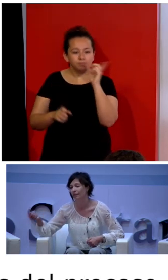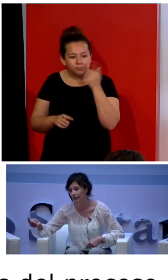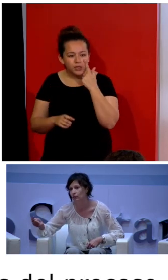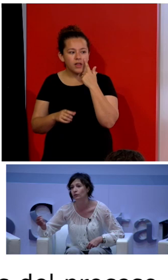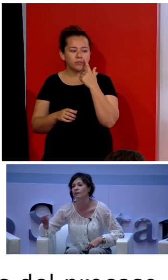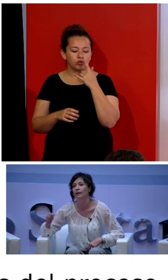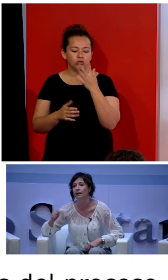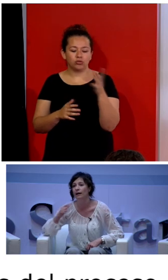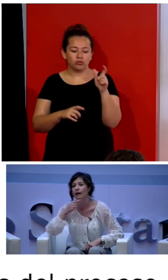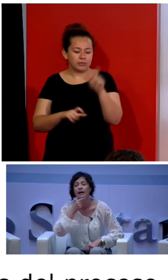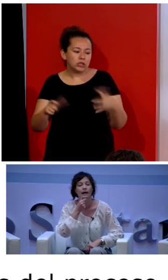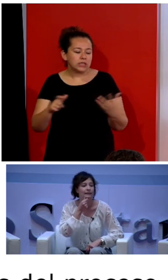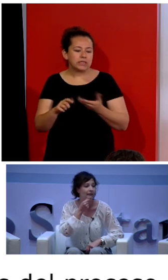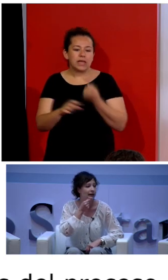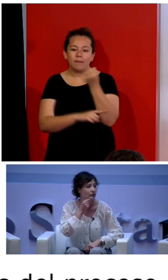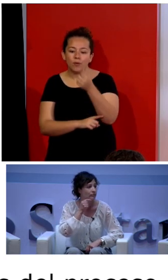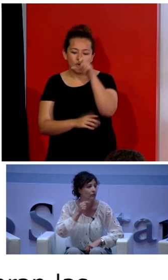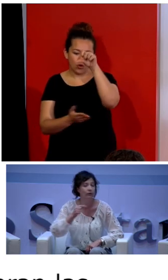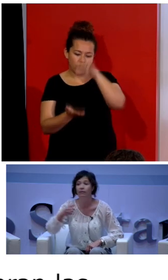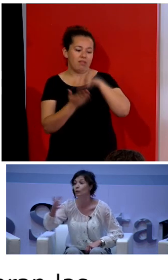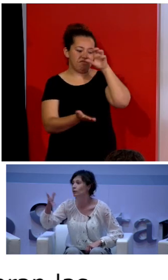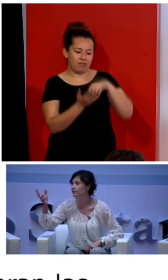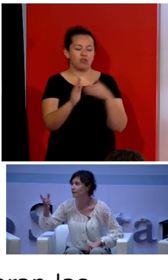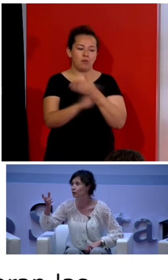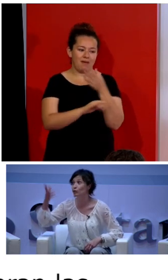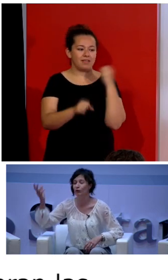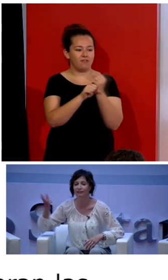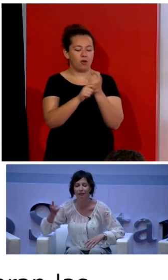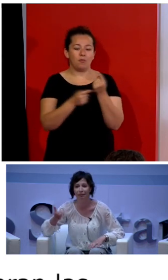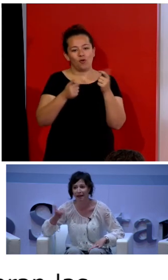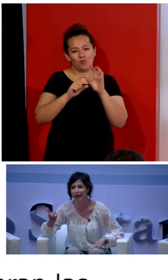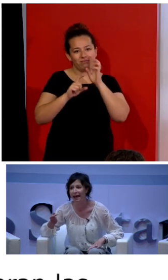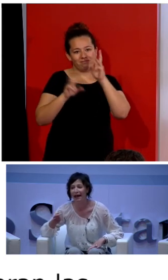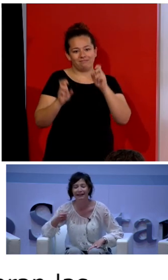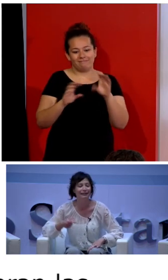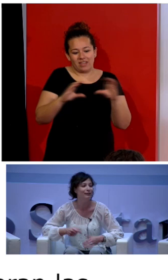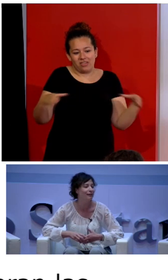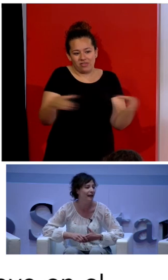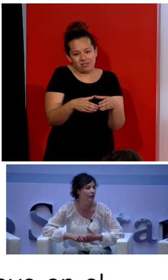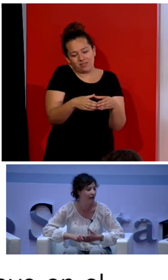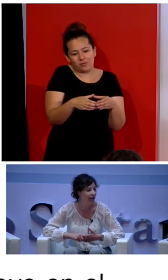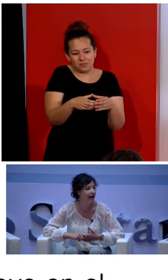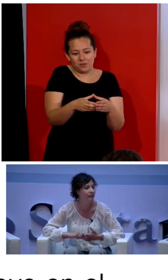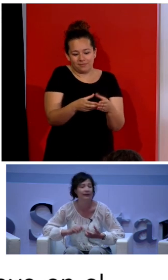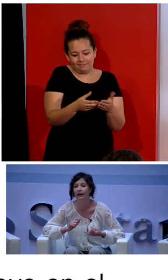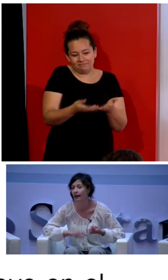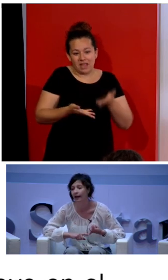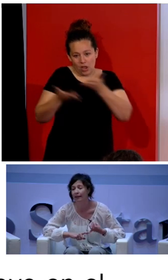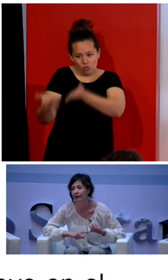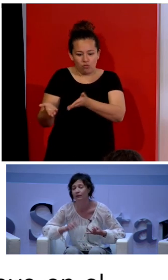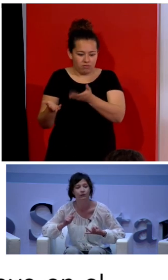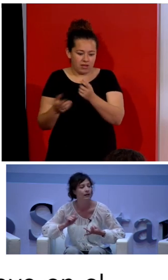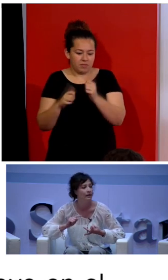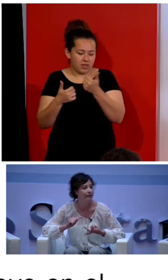apoyo en el centro donde van a ir a trabajar, ¿no? Un poco el círculo este virtuoso que se decía al inicio de la jornada, implicar a